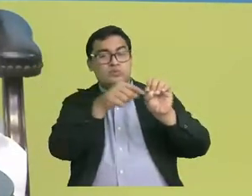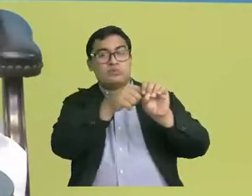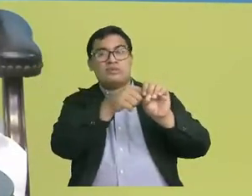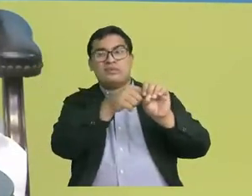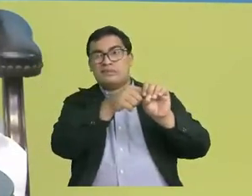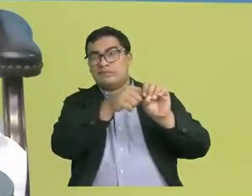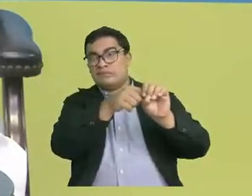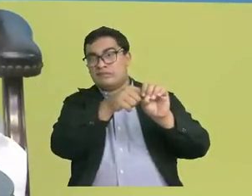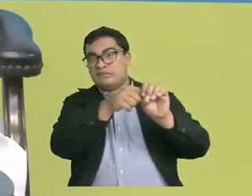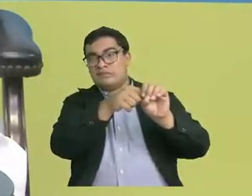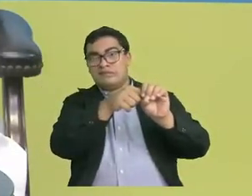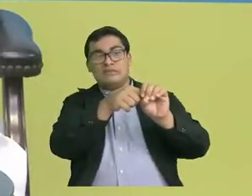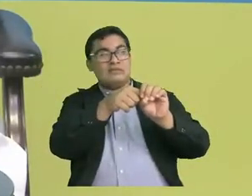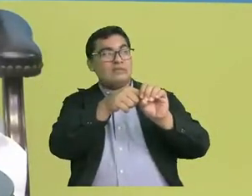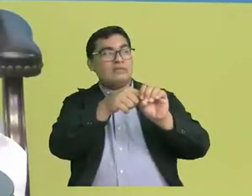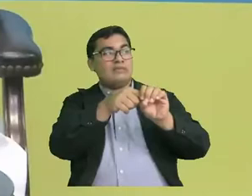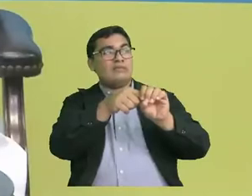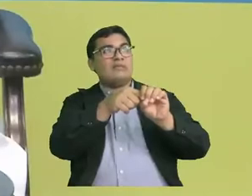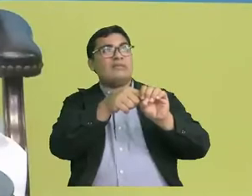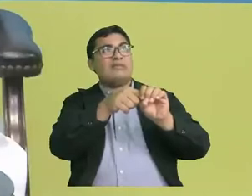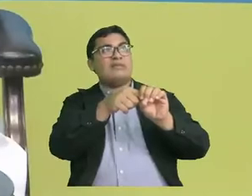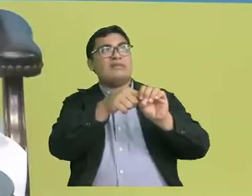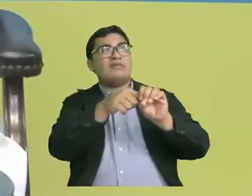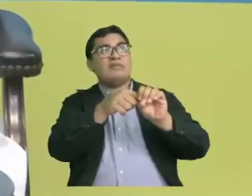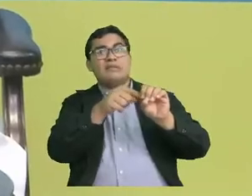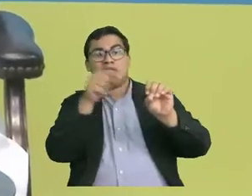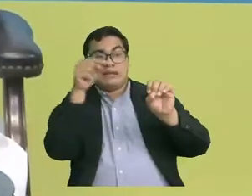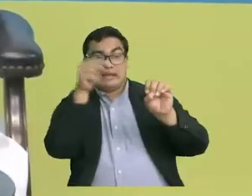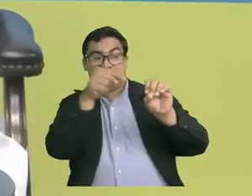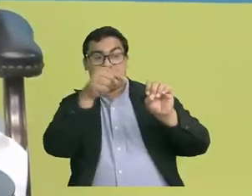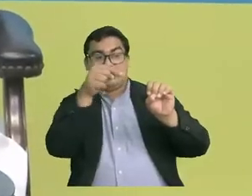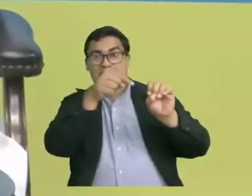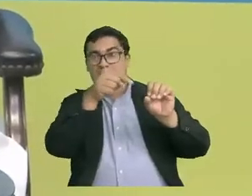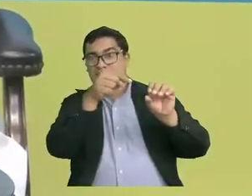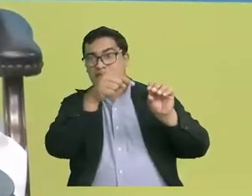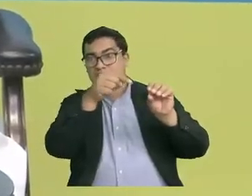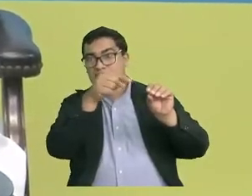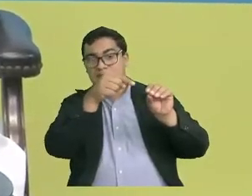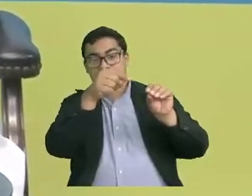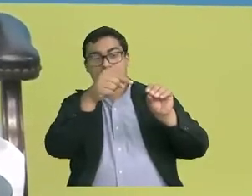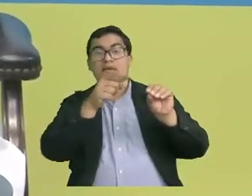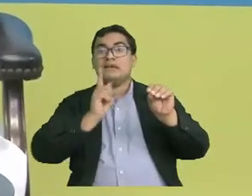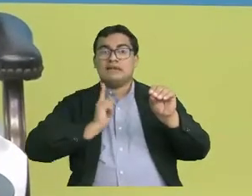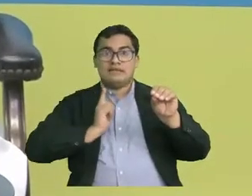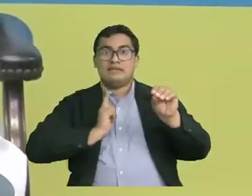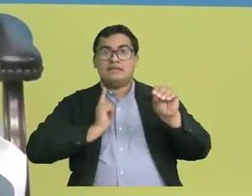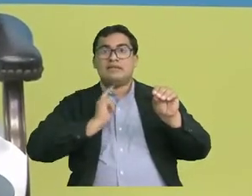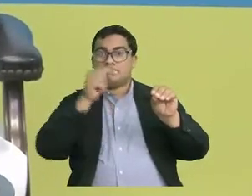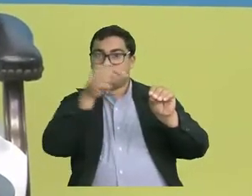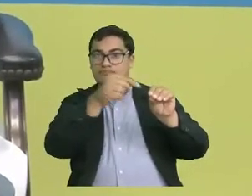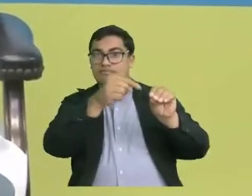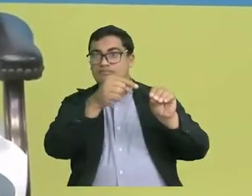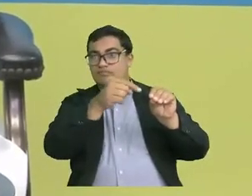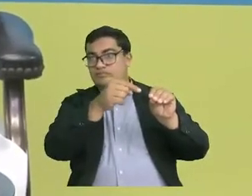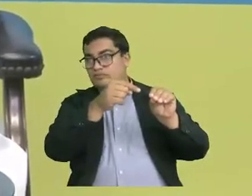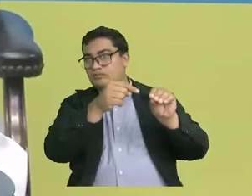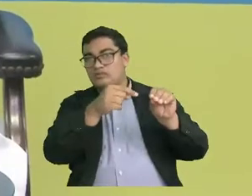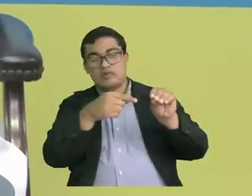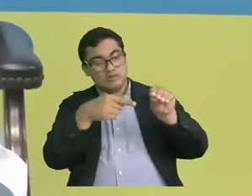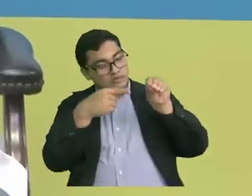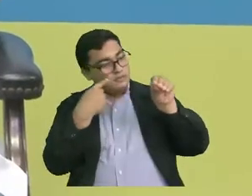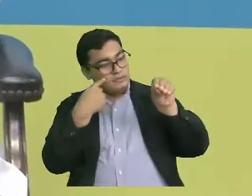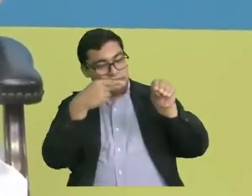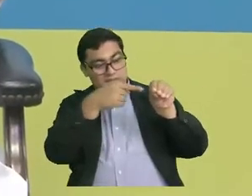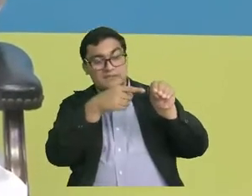Entonces, si este receptor, que hay un gen que hace que se forme así como tengo yo la